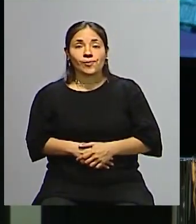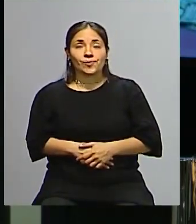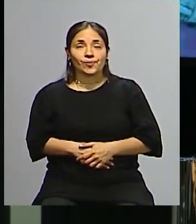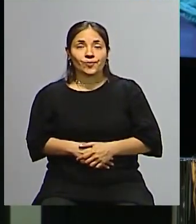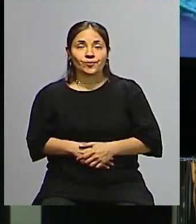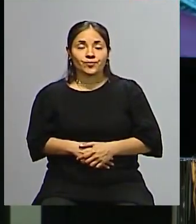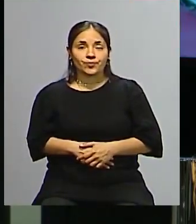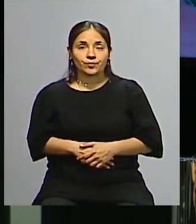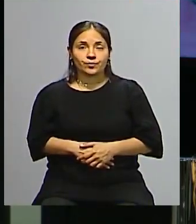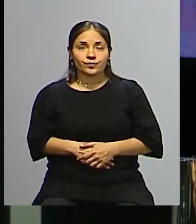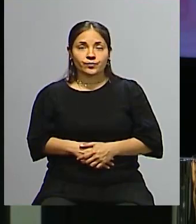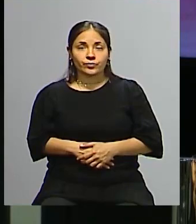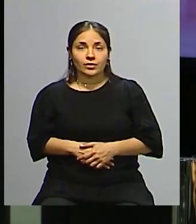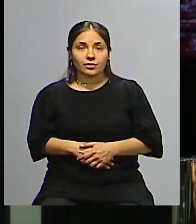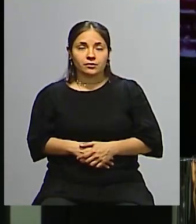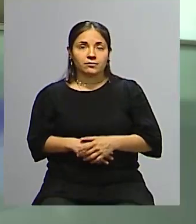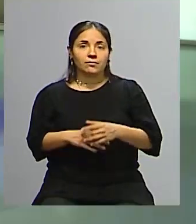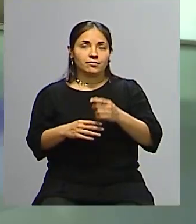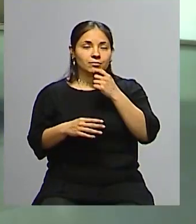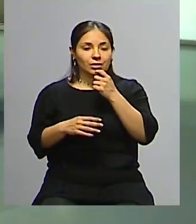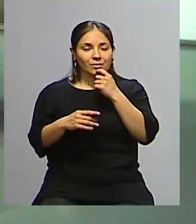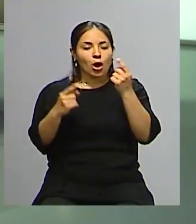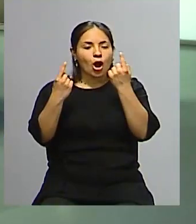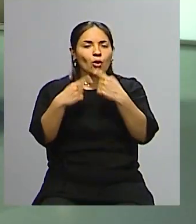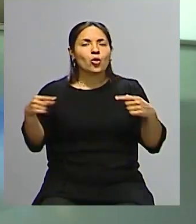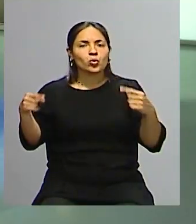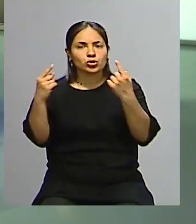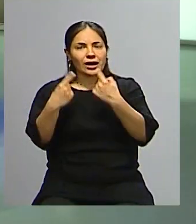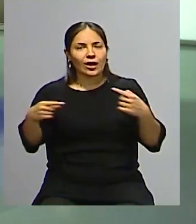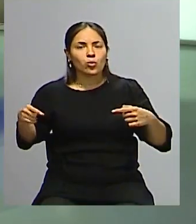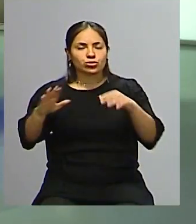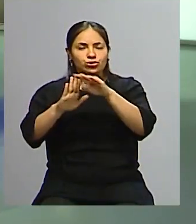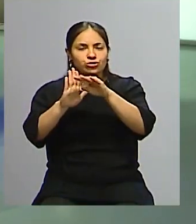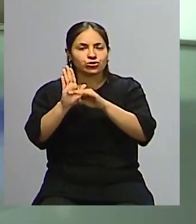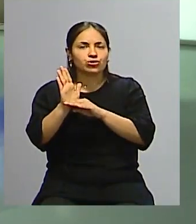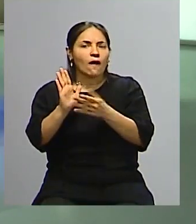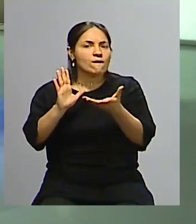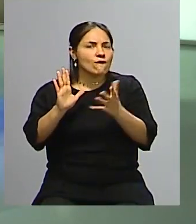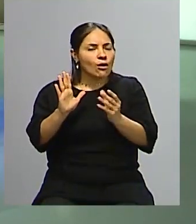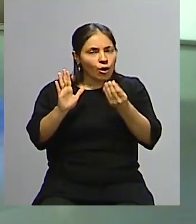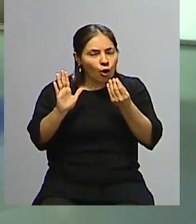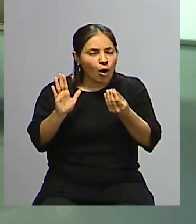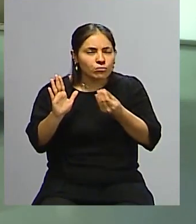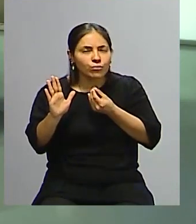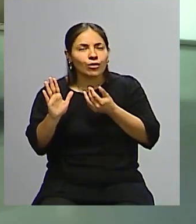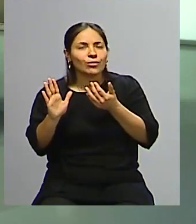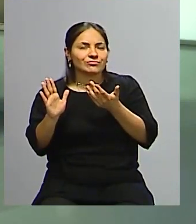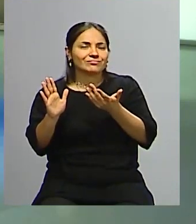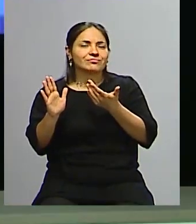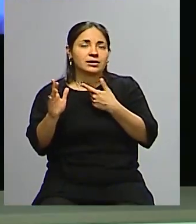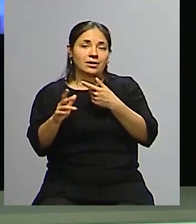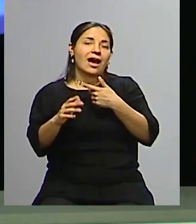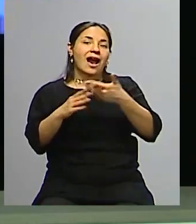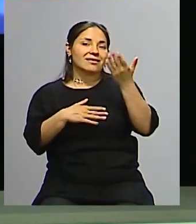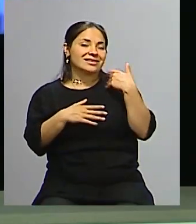forma en que se conciben los recursos dentro del presupuesto, ¿qué nos puedes contar? Digamos, viste que siempre hemos estado hablando en el programa de gasto. ¿Y